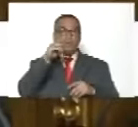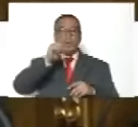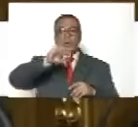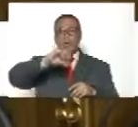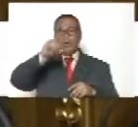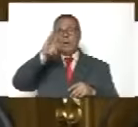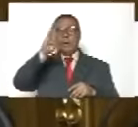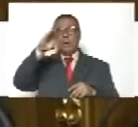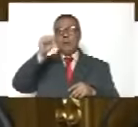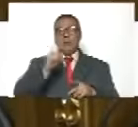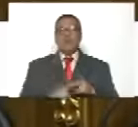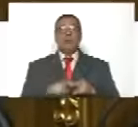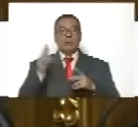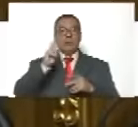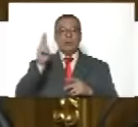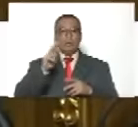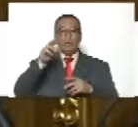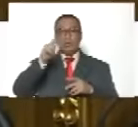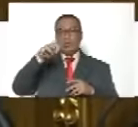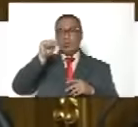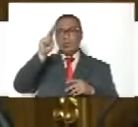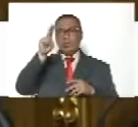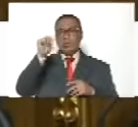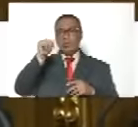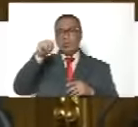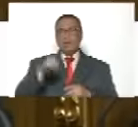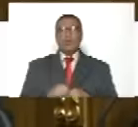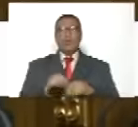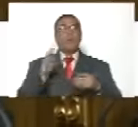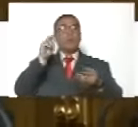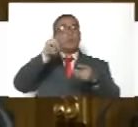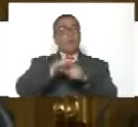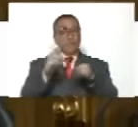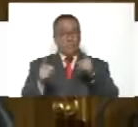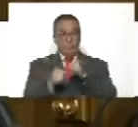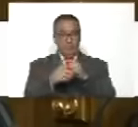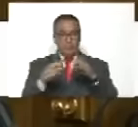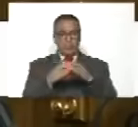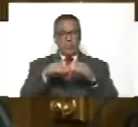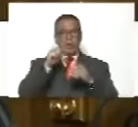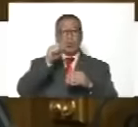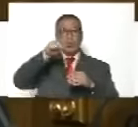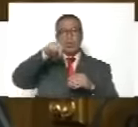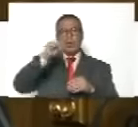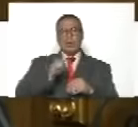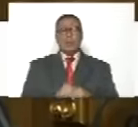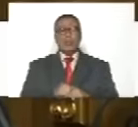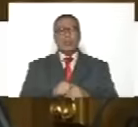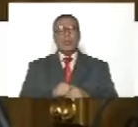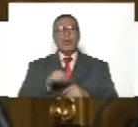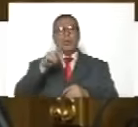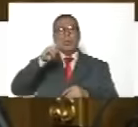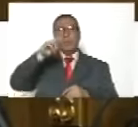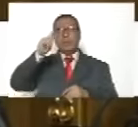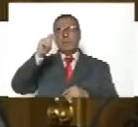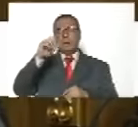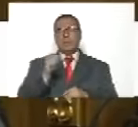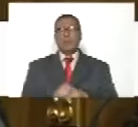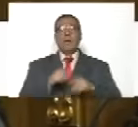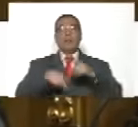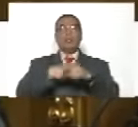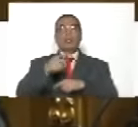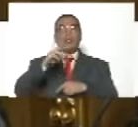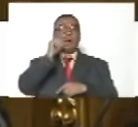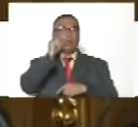Lobue Antico en la República de Kazajistán, concurrente en las repúblicas de Kirguisa y de Uzbekistán, y al